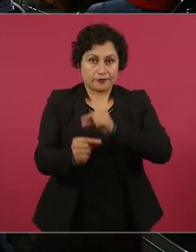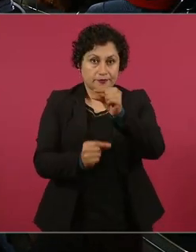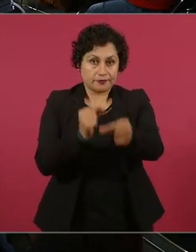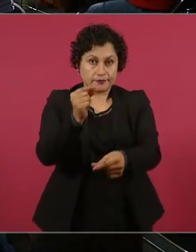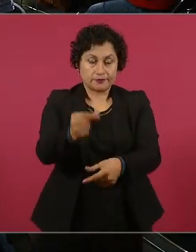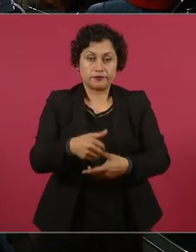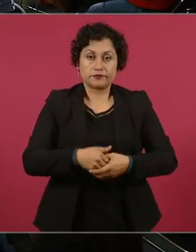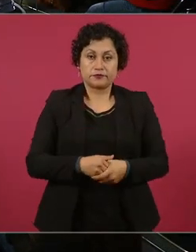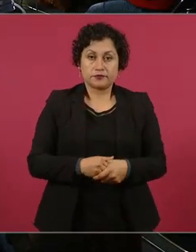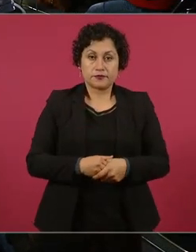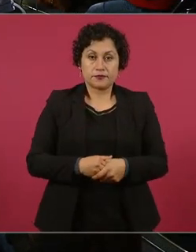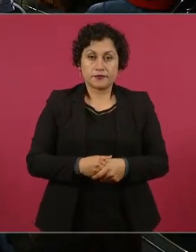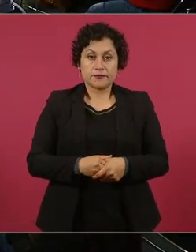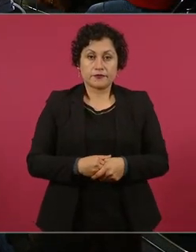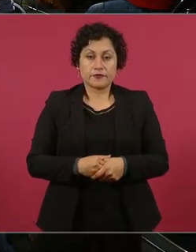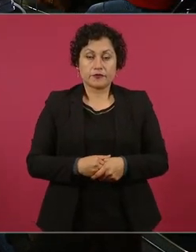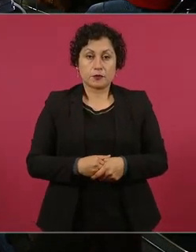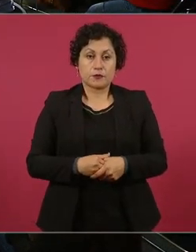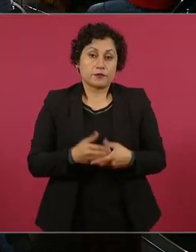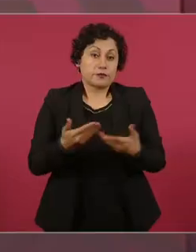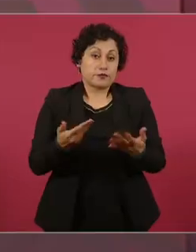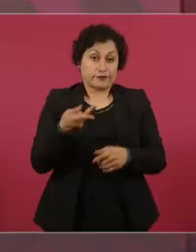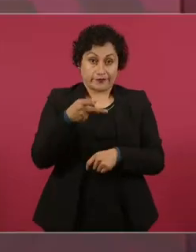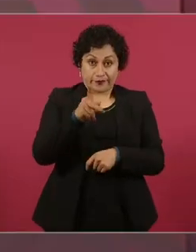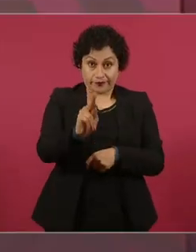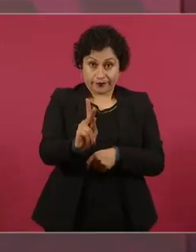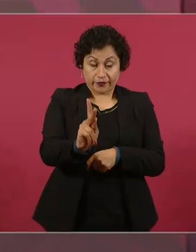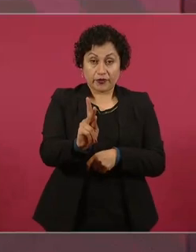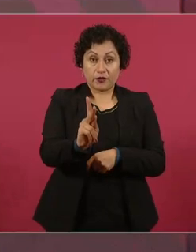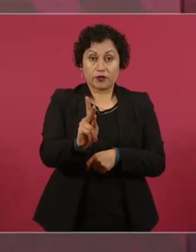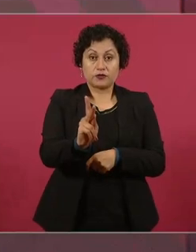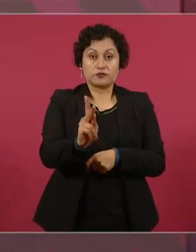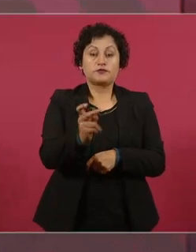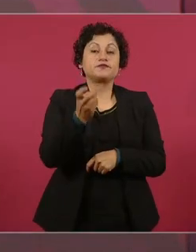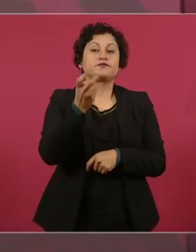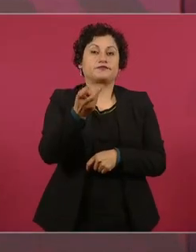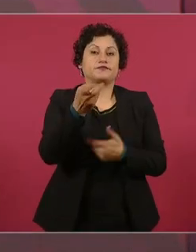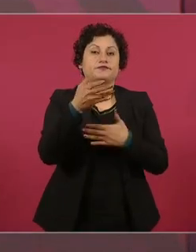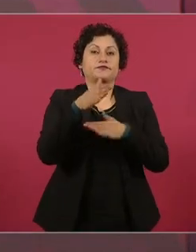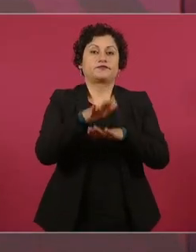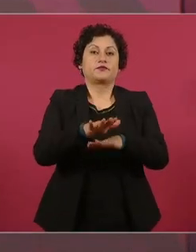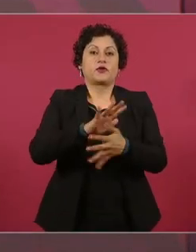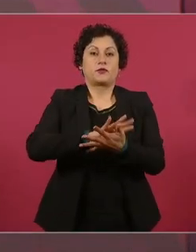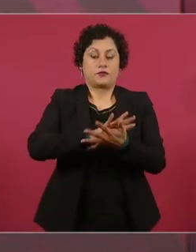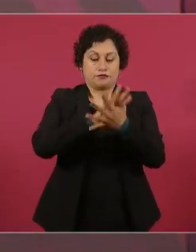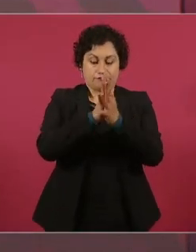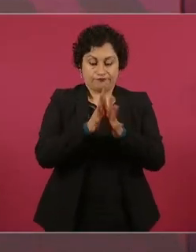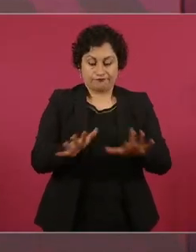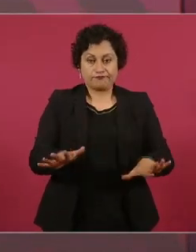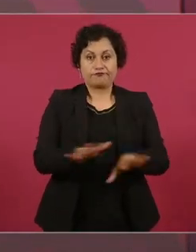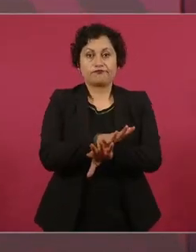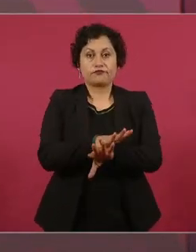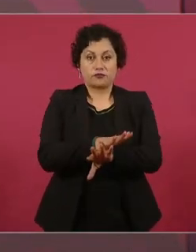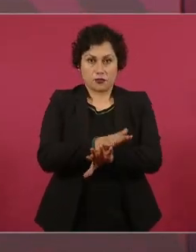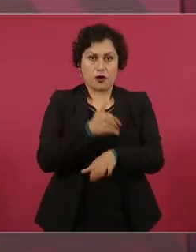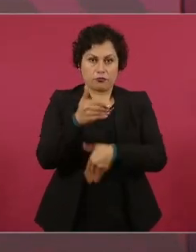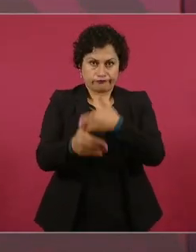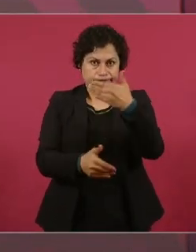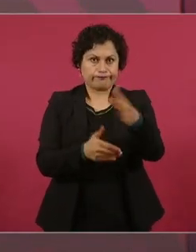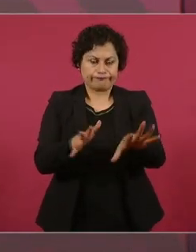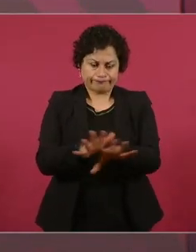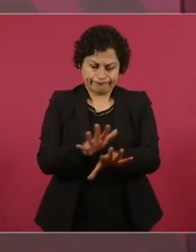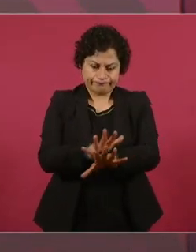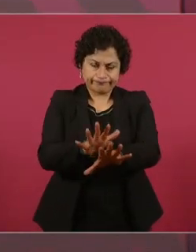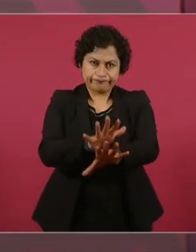pero en este caso de los cambios, ahí van, van